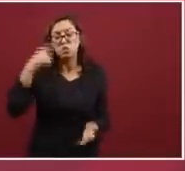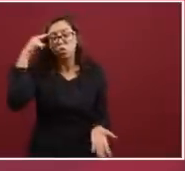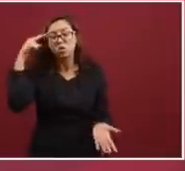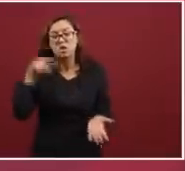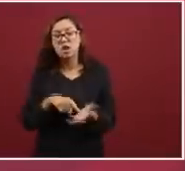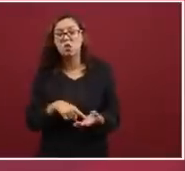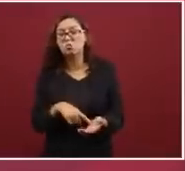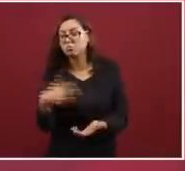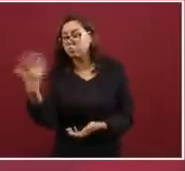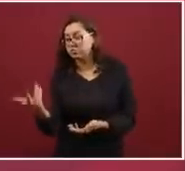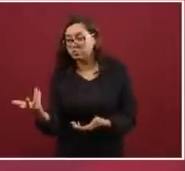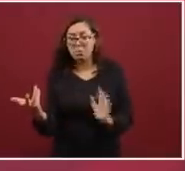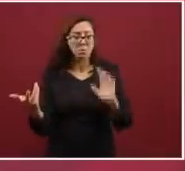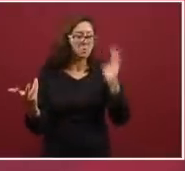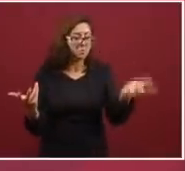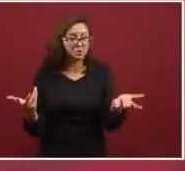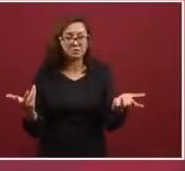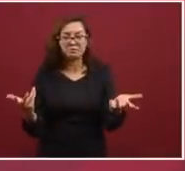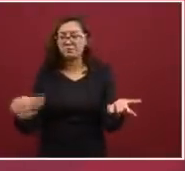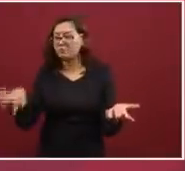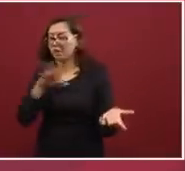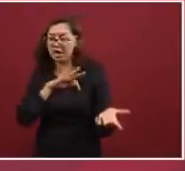creyentes